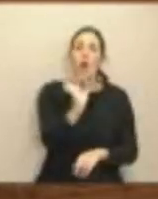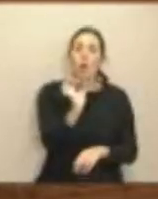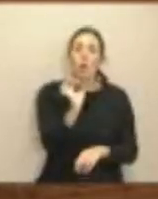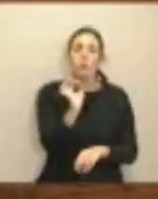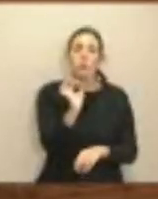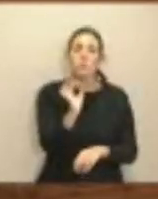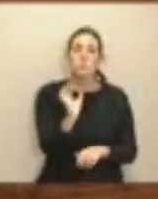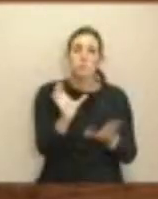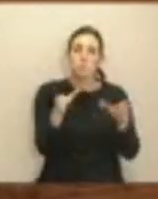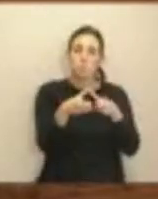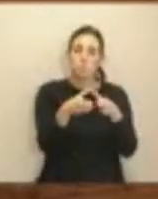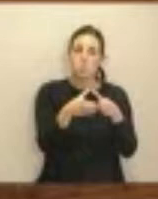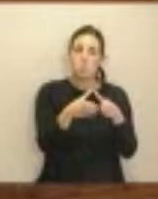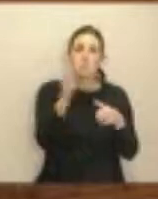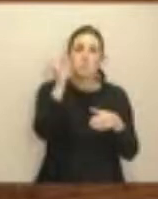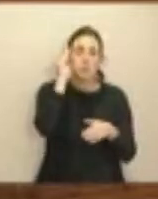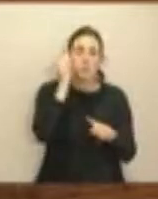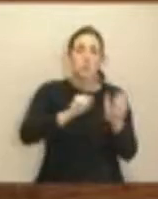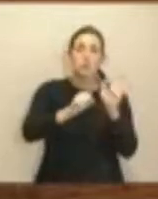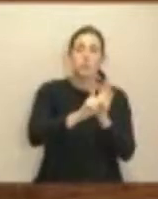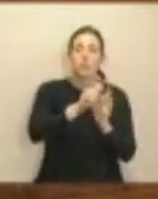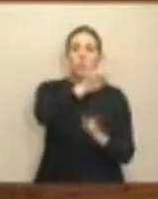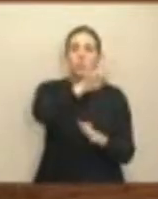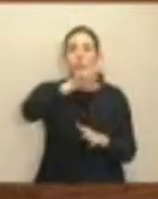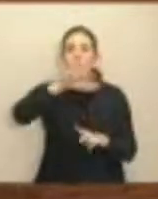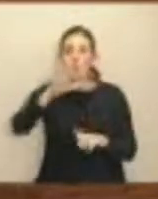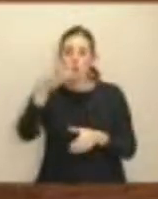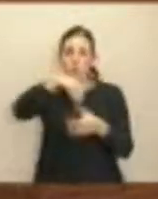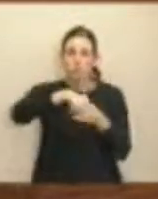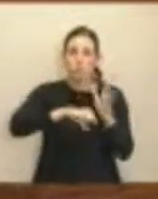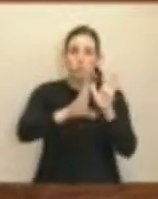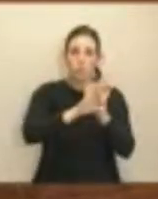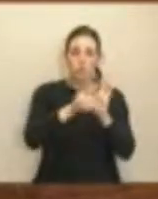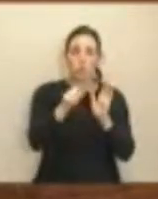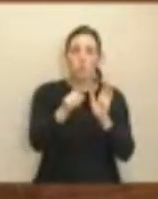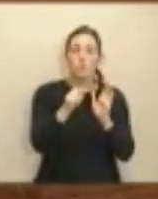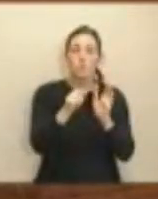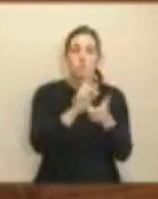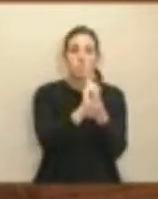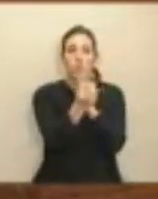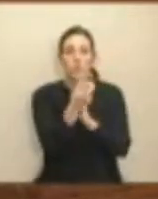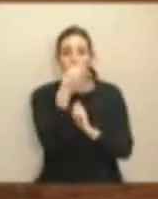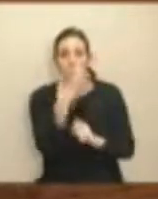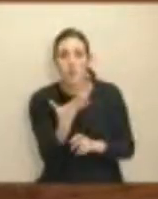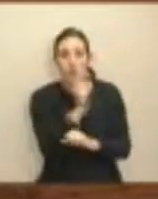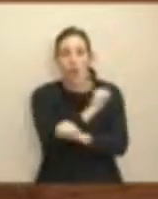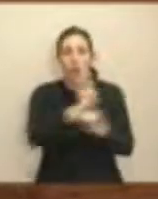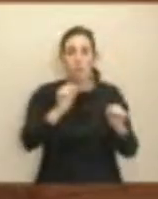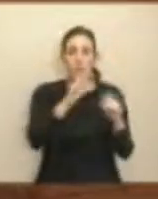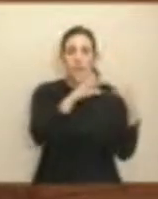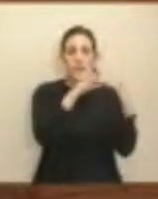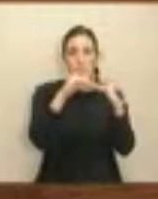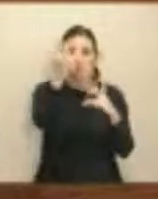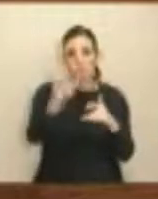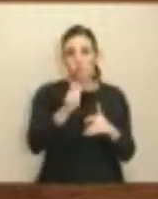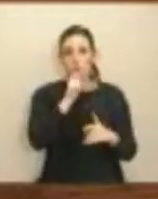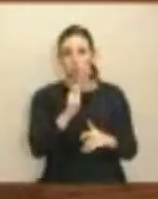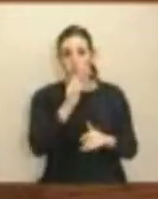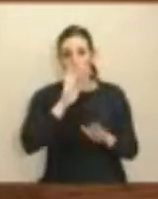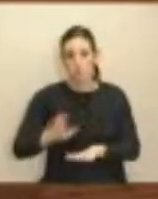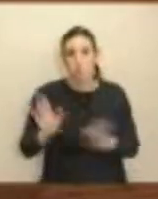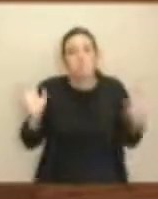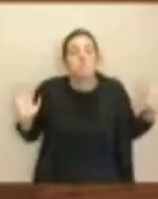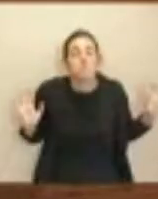creemos que el artículo 135 de la Constitución estuvo bien modificado, aunque lo liderase un socialista.